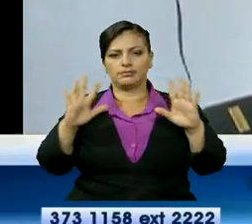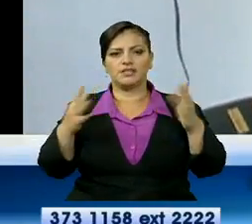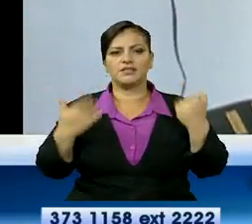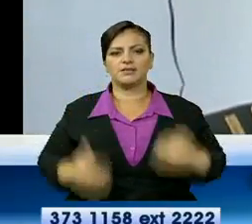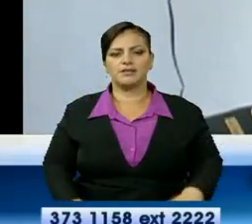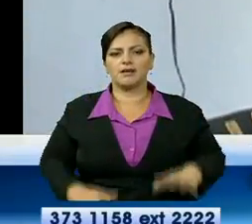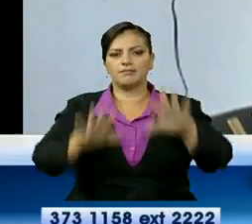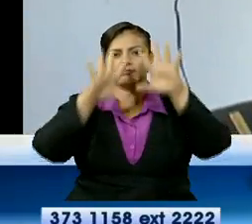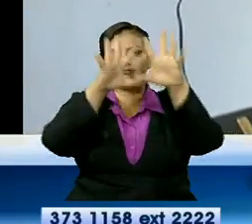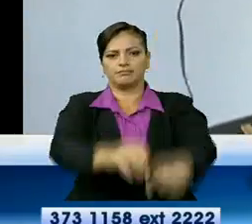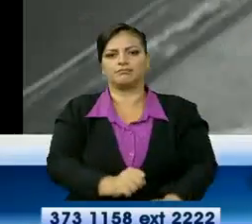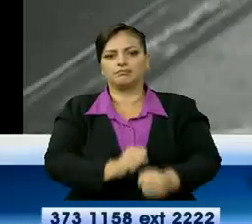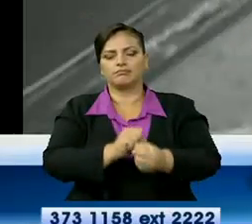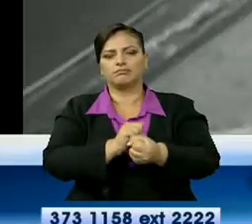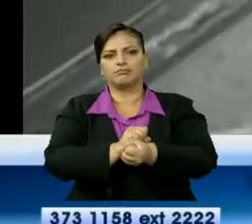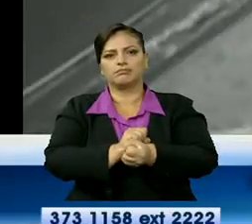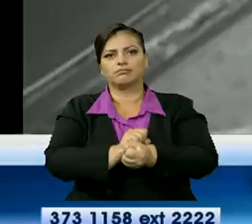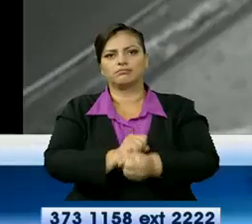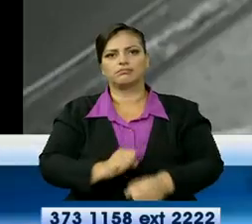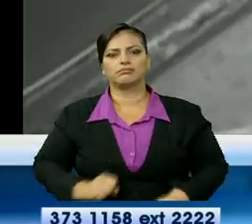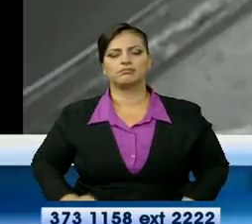logra la detención.